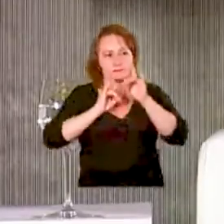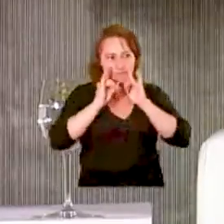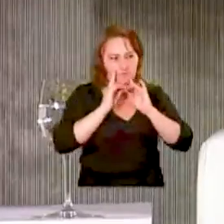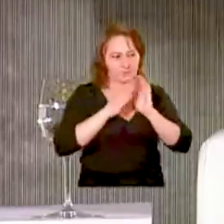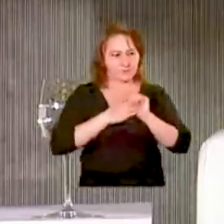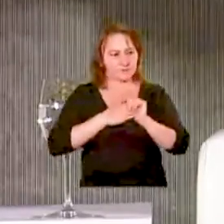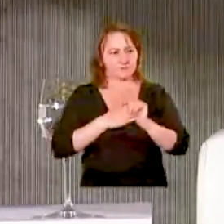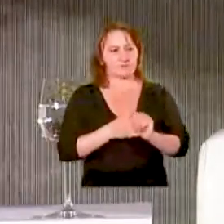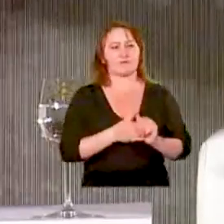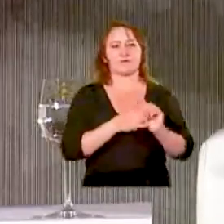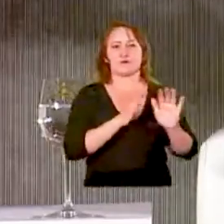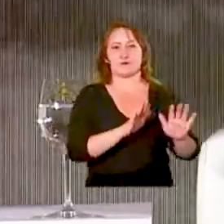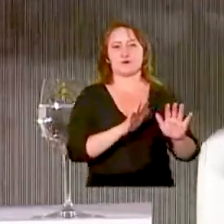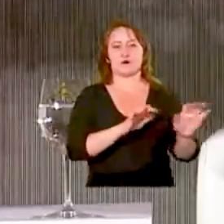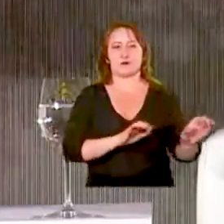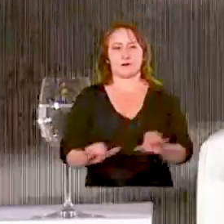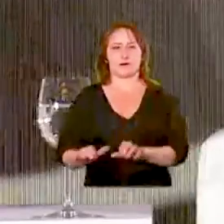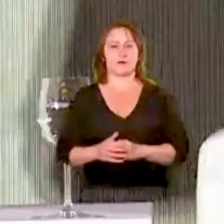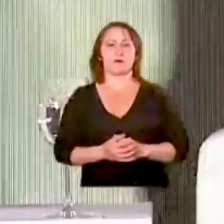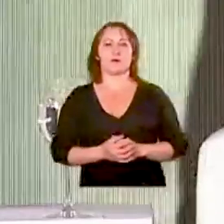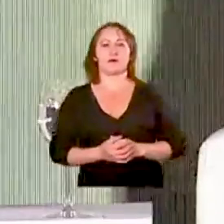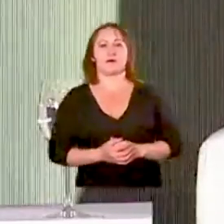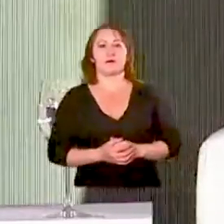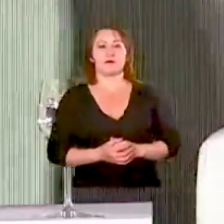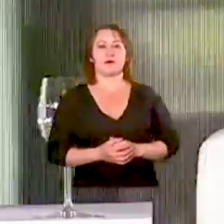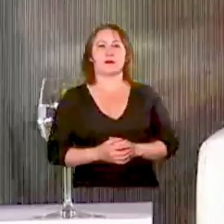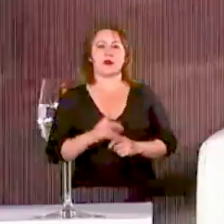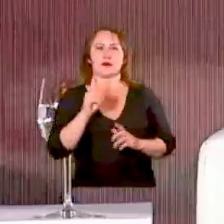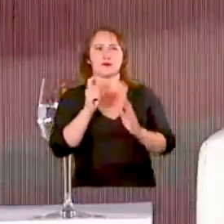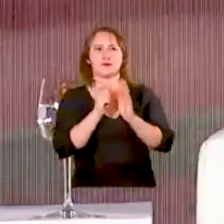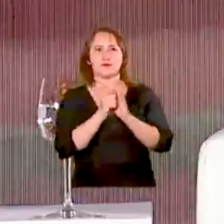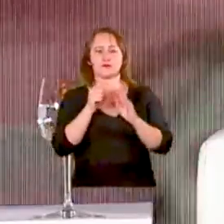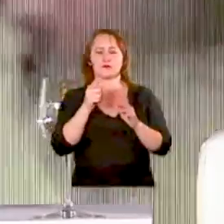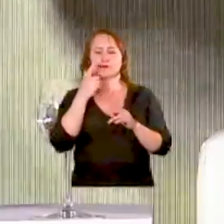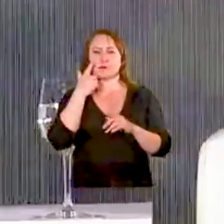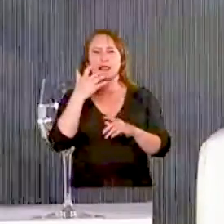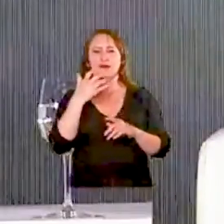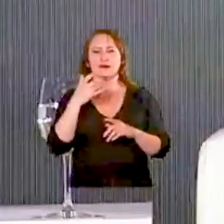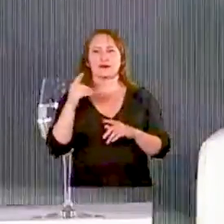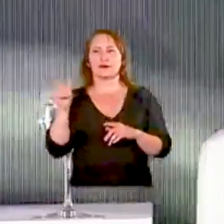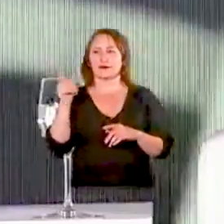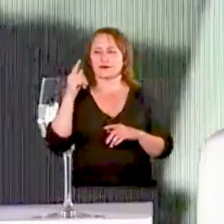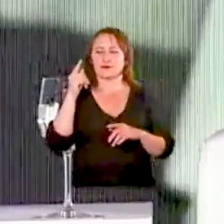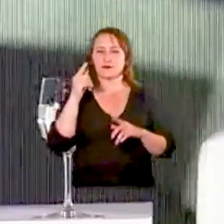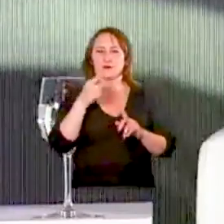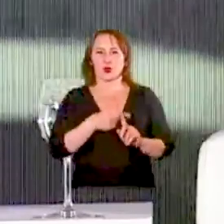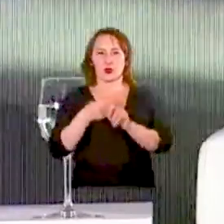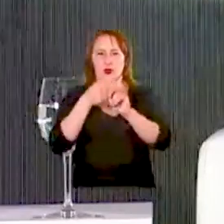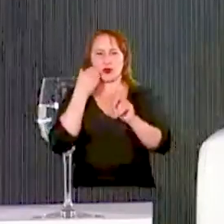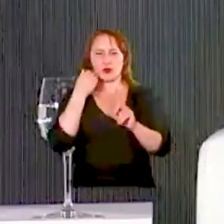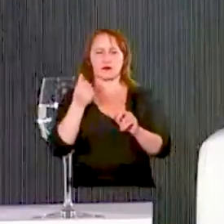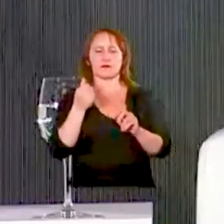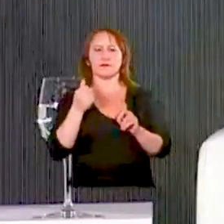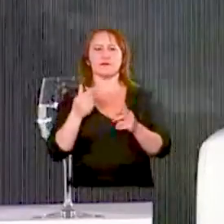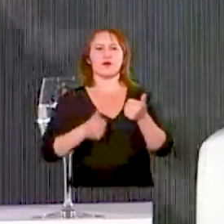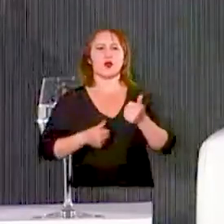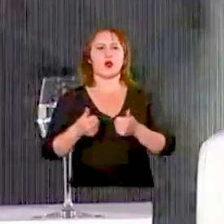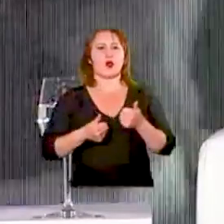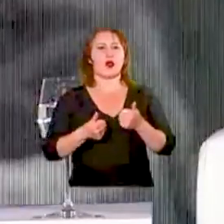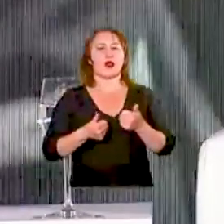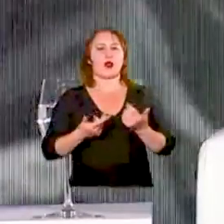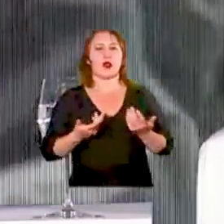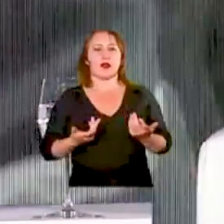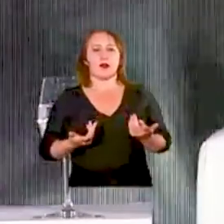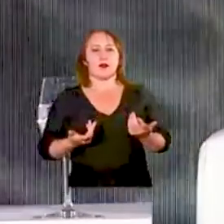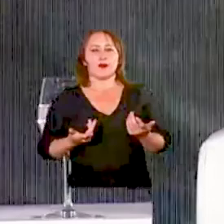de orientar la actuación. Y algo que nos ha resaltado siempre la señora procuradora es que detrás de las